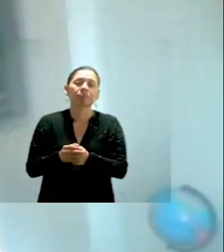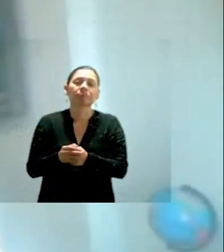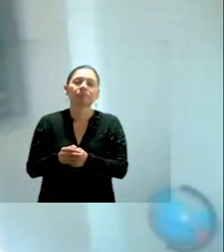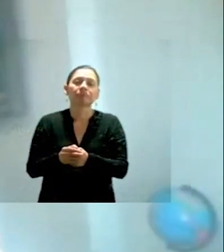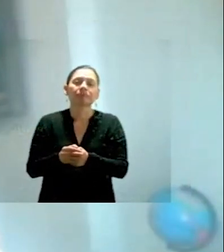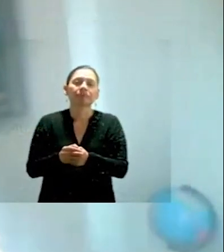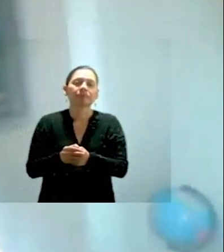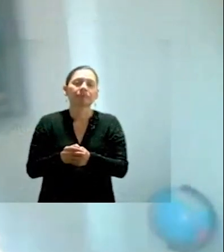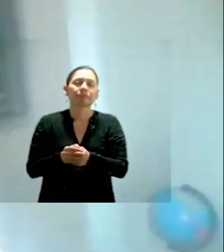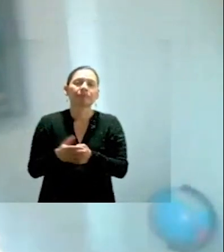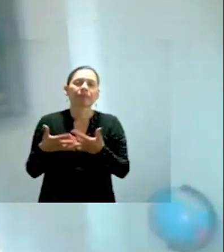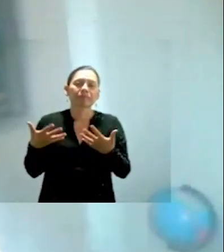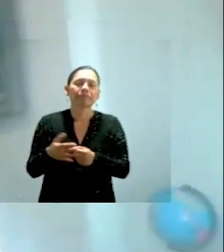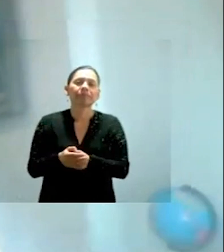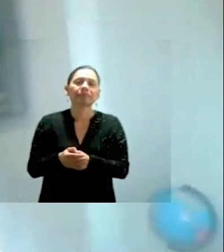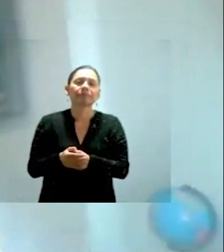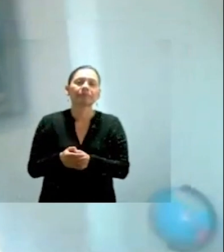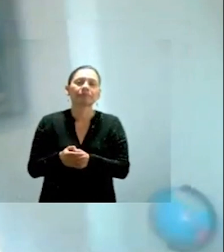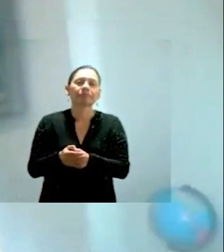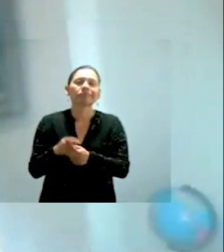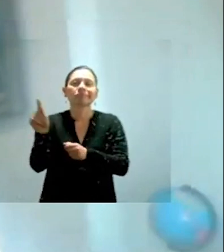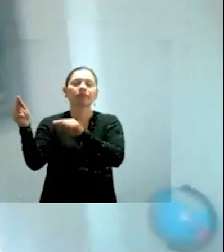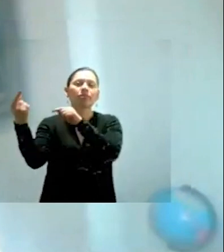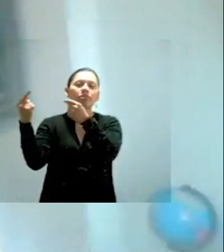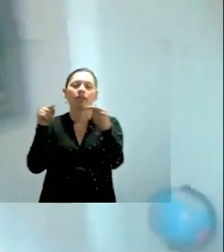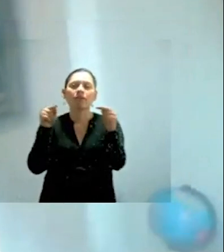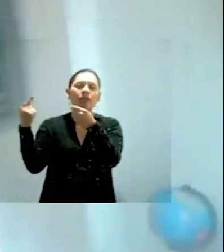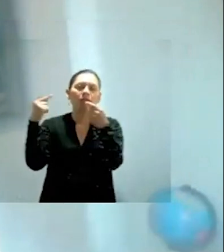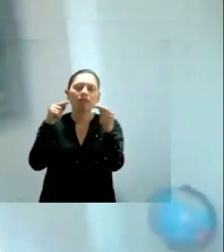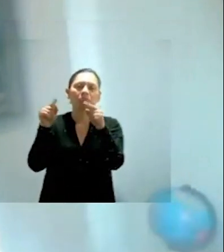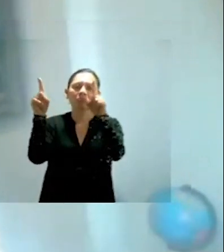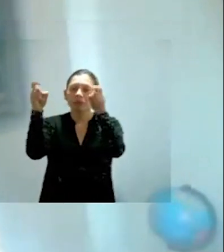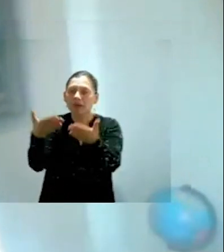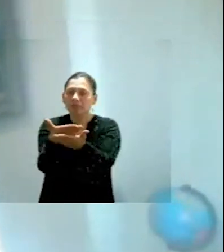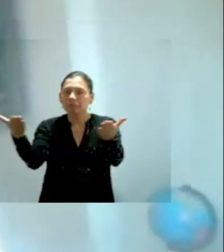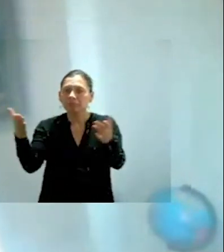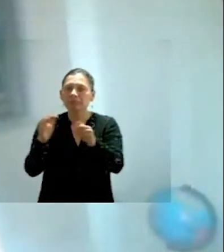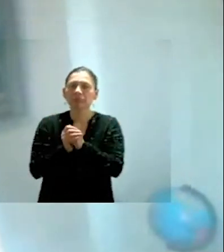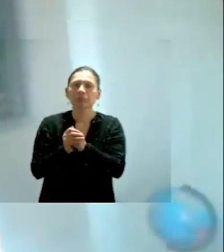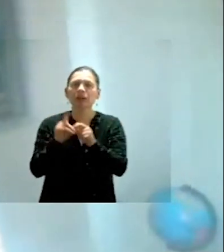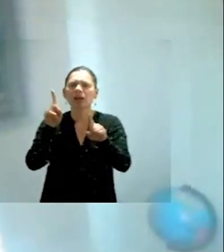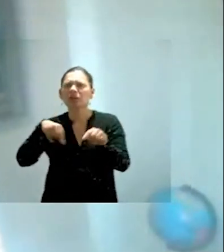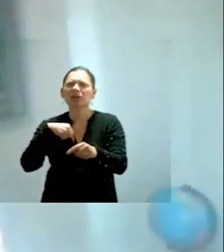en el debate si son temas que pueden ser críticos a futuro.